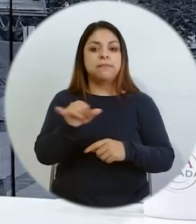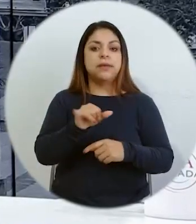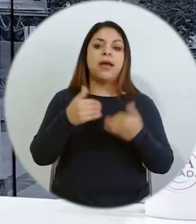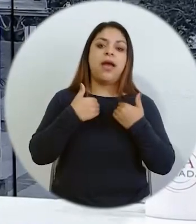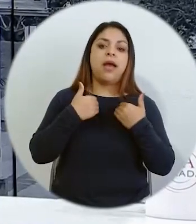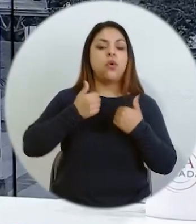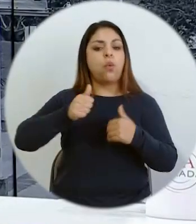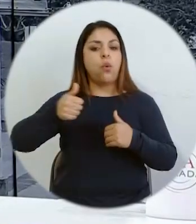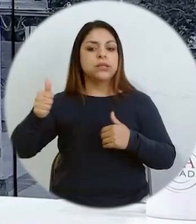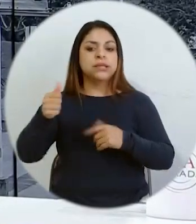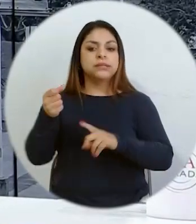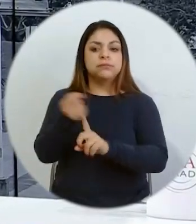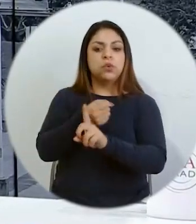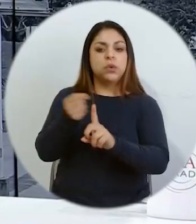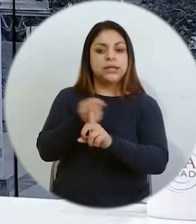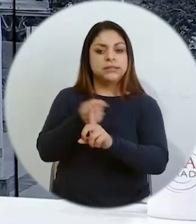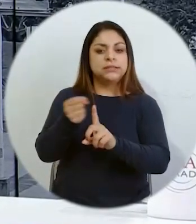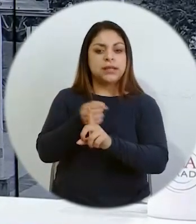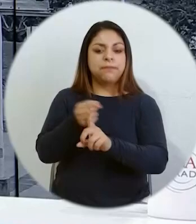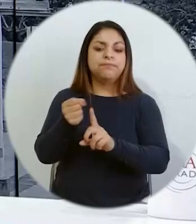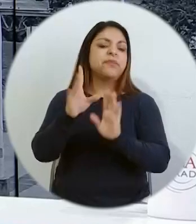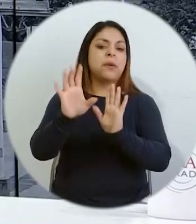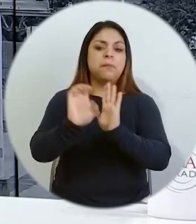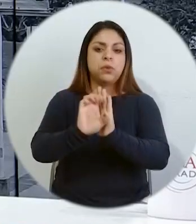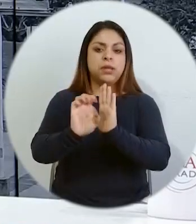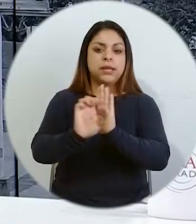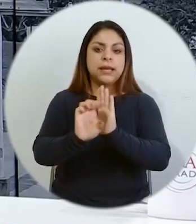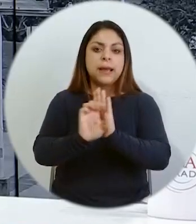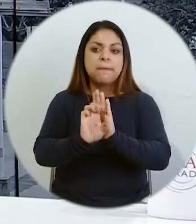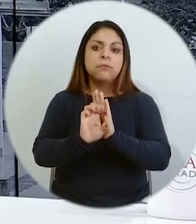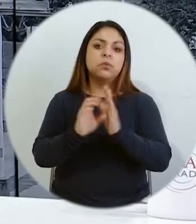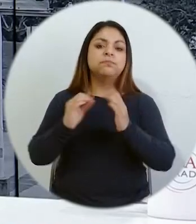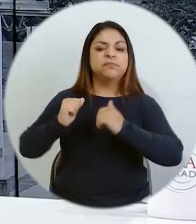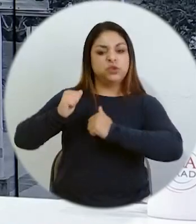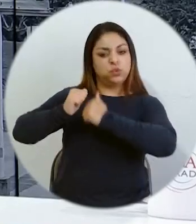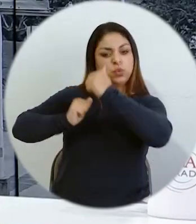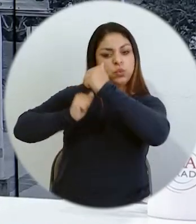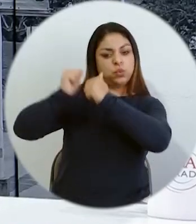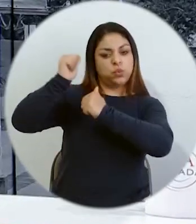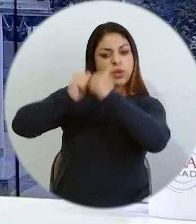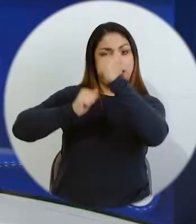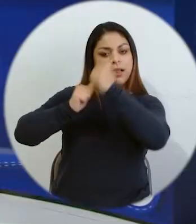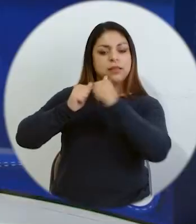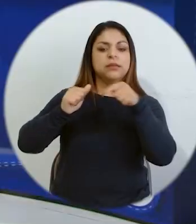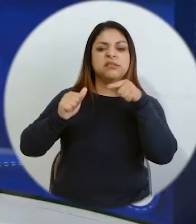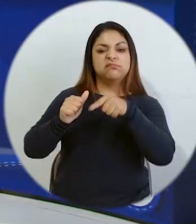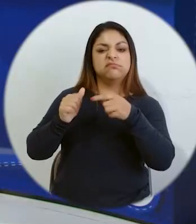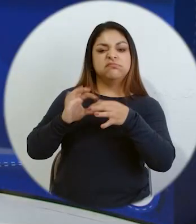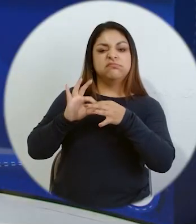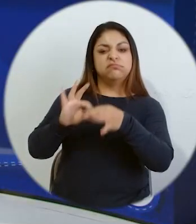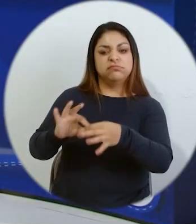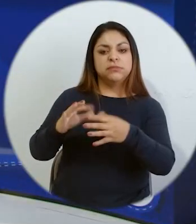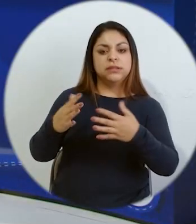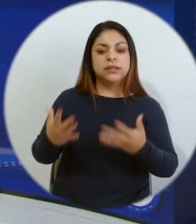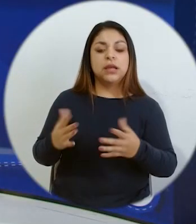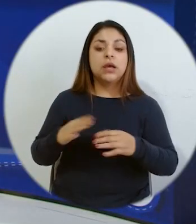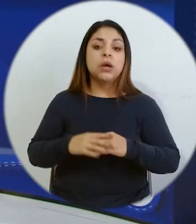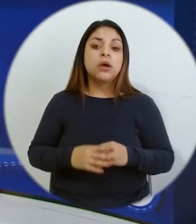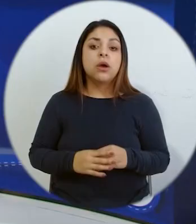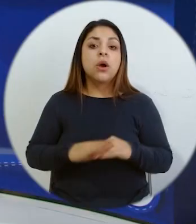¿verdad? Pero también tenemos las formas de violencia, por ejemplo, más estructurales, ¿verdad? Las que tienen que ver